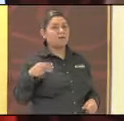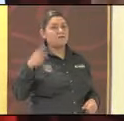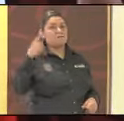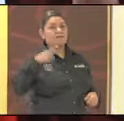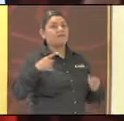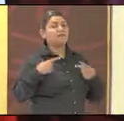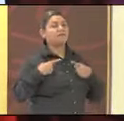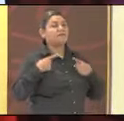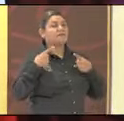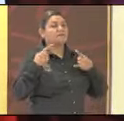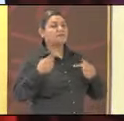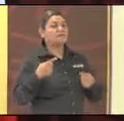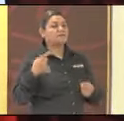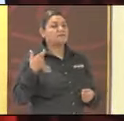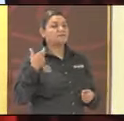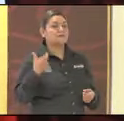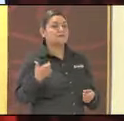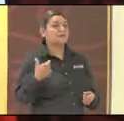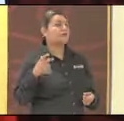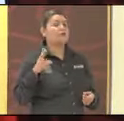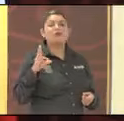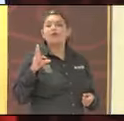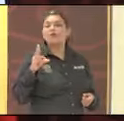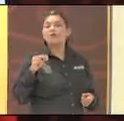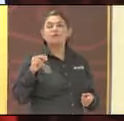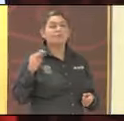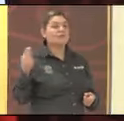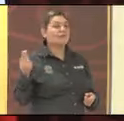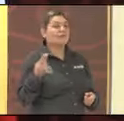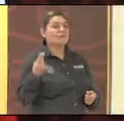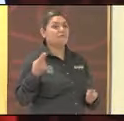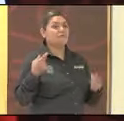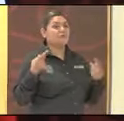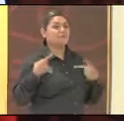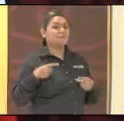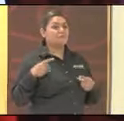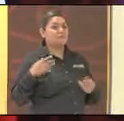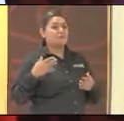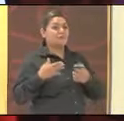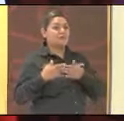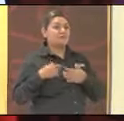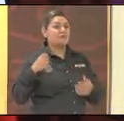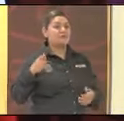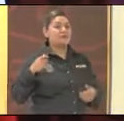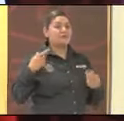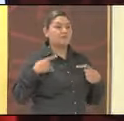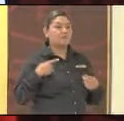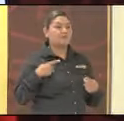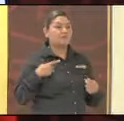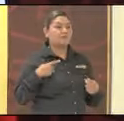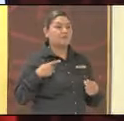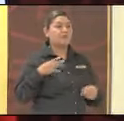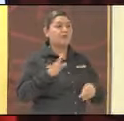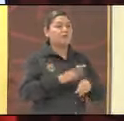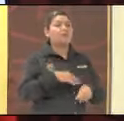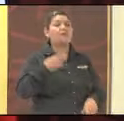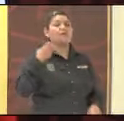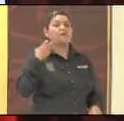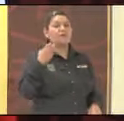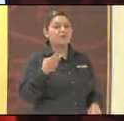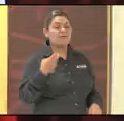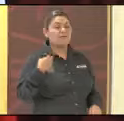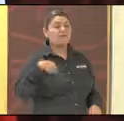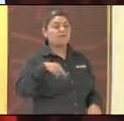atender los servicios públicos, pero no para cubrir necesidades personales o de alguna organización. Por eso es que